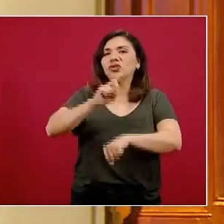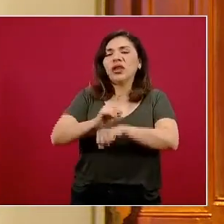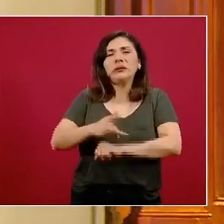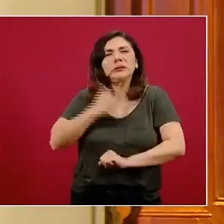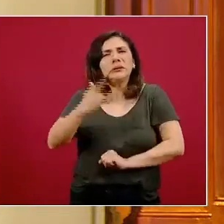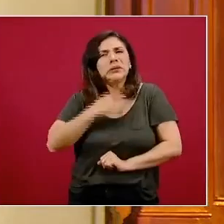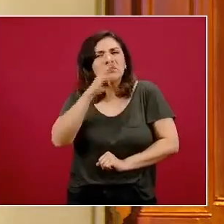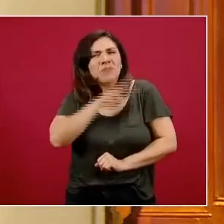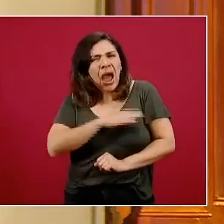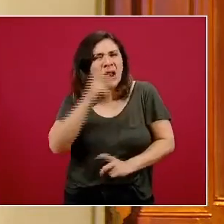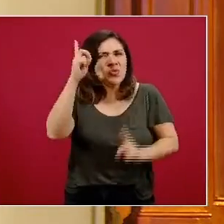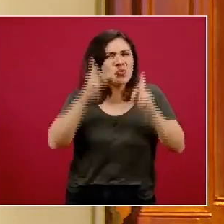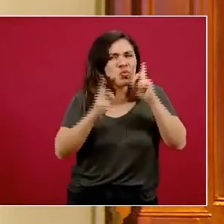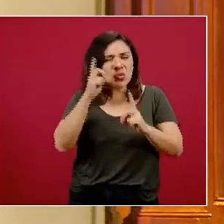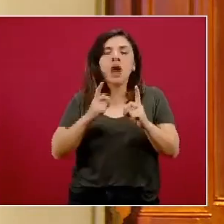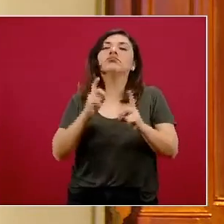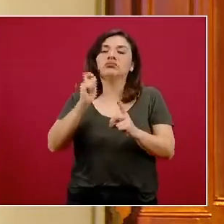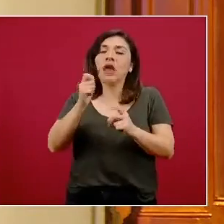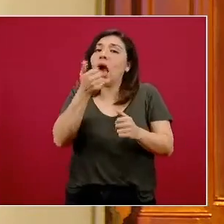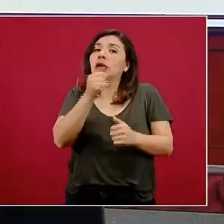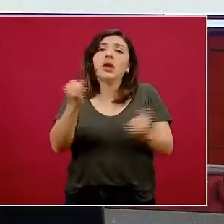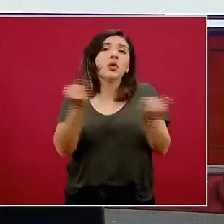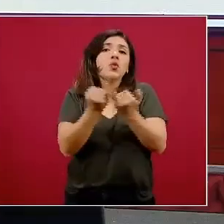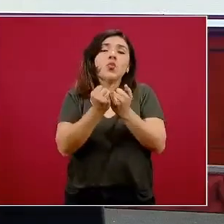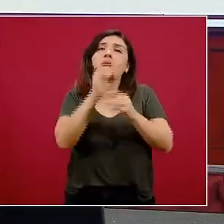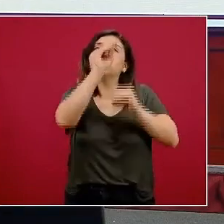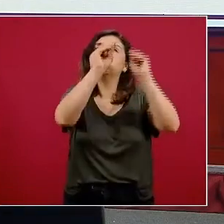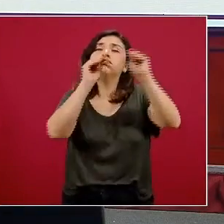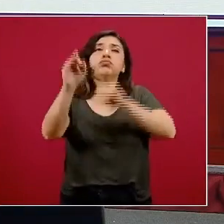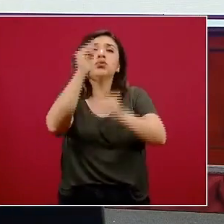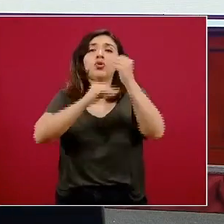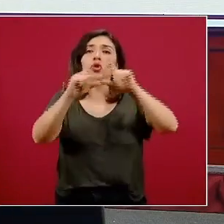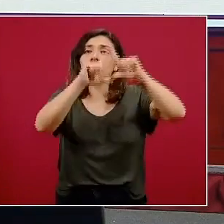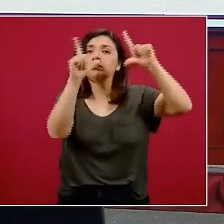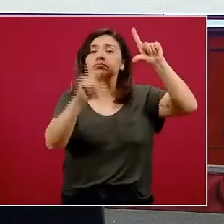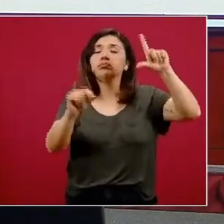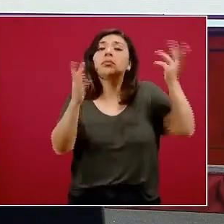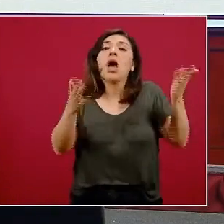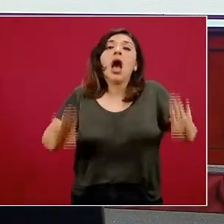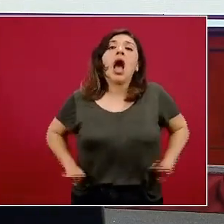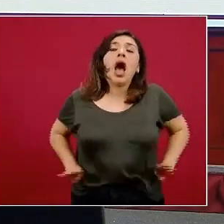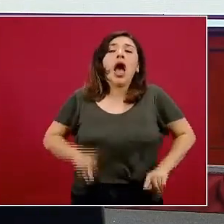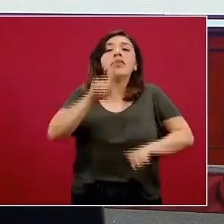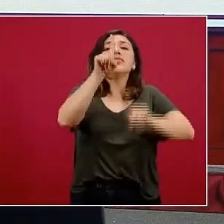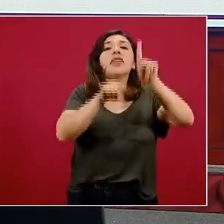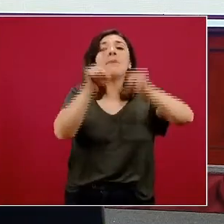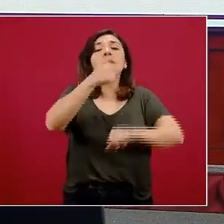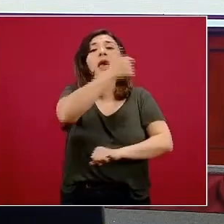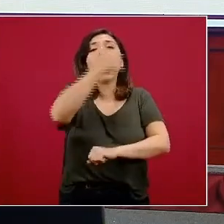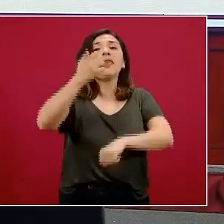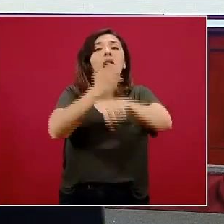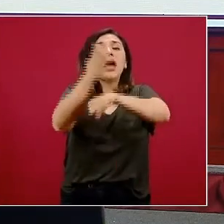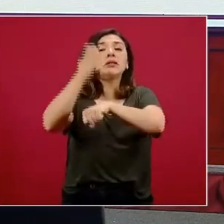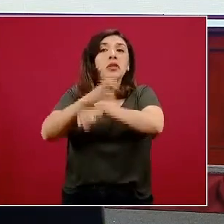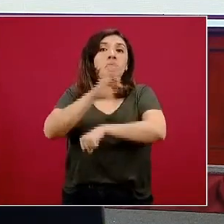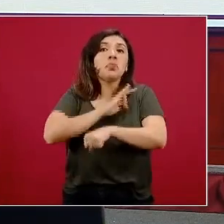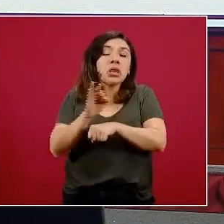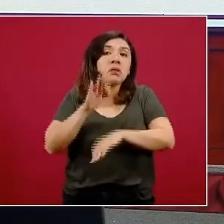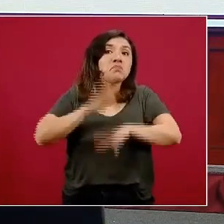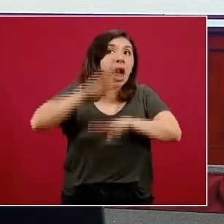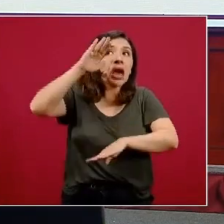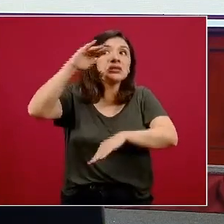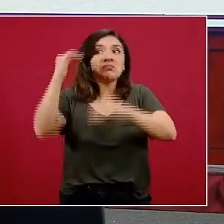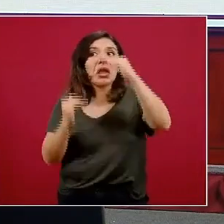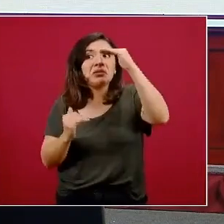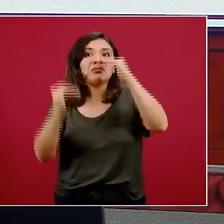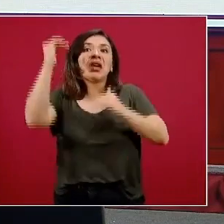también distribuidos en todas las entidades federativas, en donde dependiendo de la situación de cada una de ellas, este porcentaje puede ser o